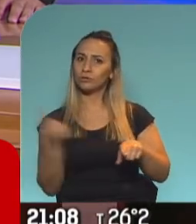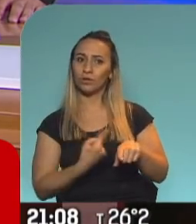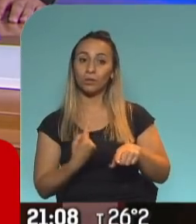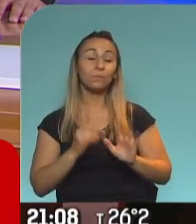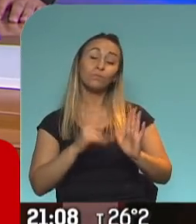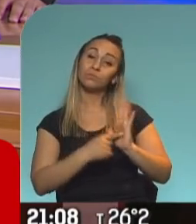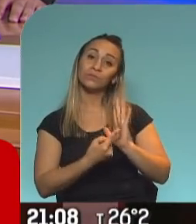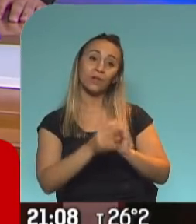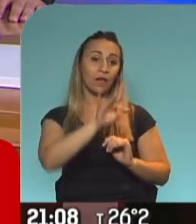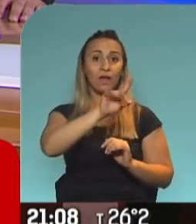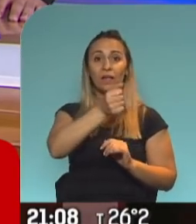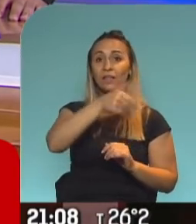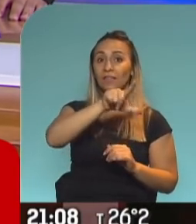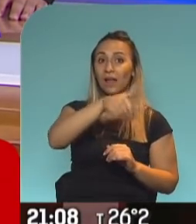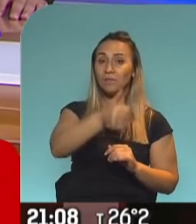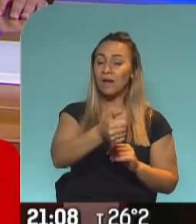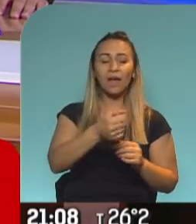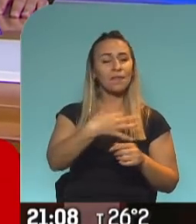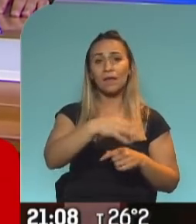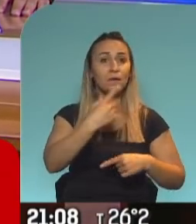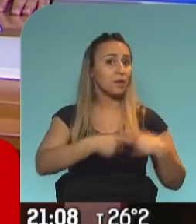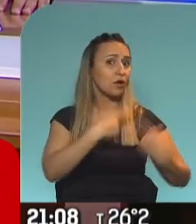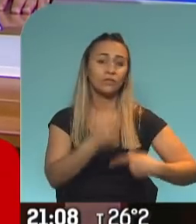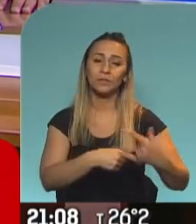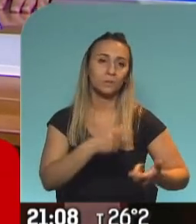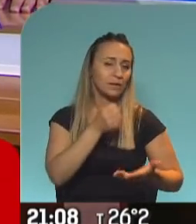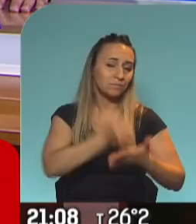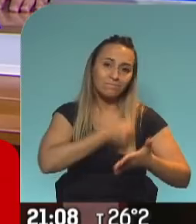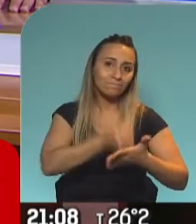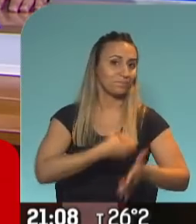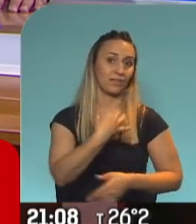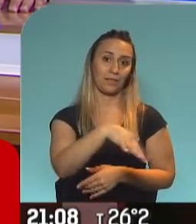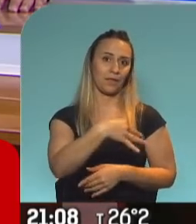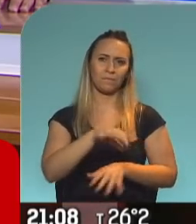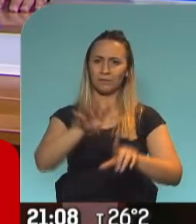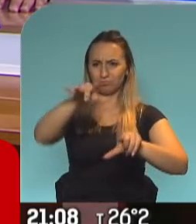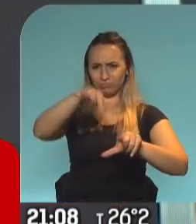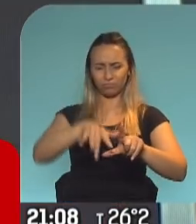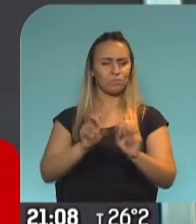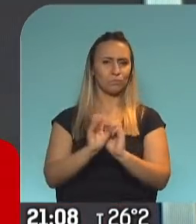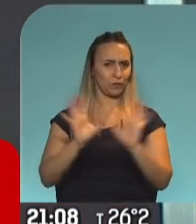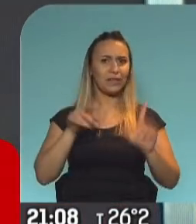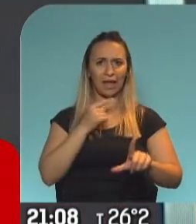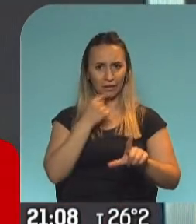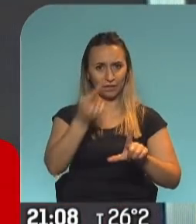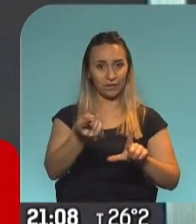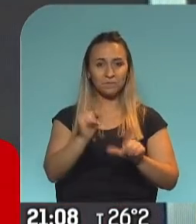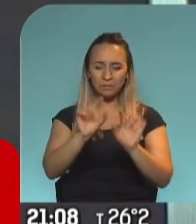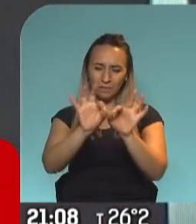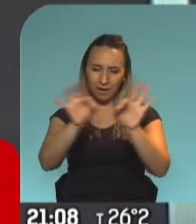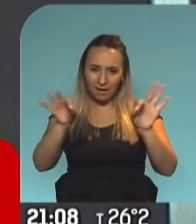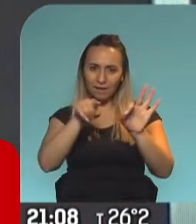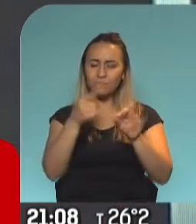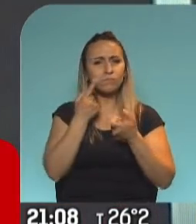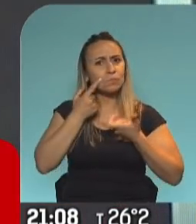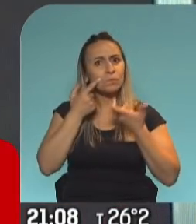continuar. Lo deja muy presente en sus líneas, decodifica a través de esa línea el